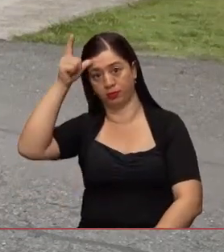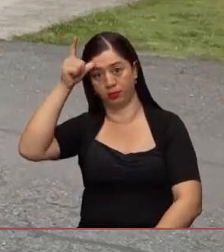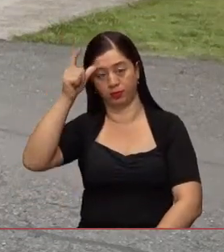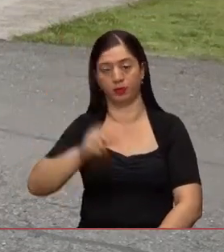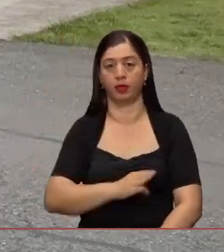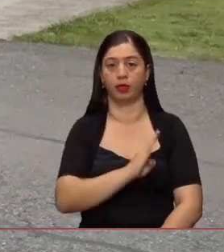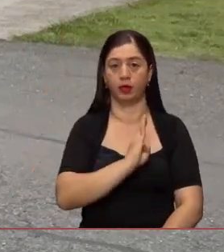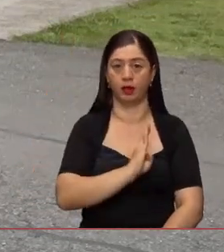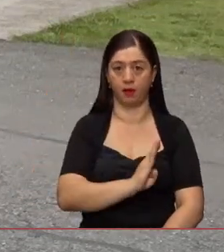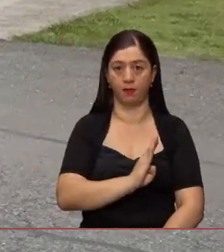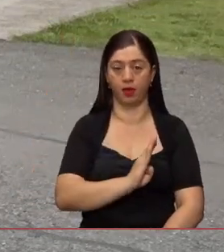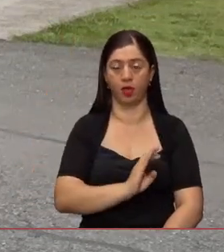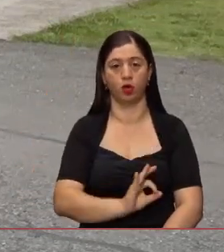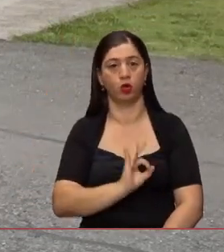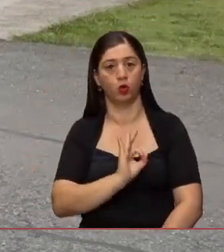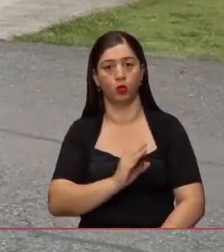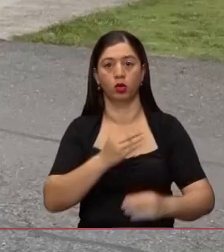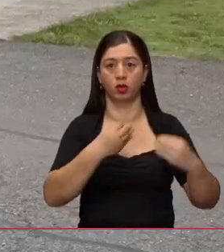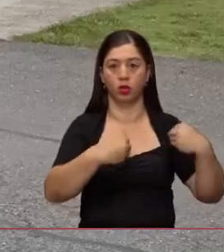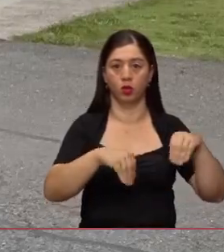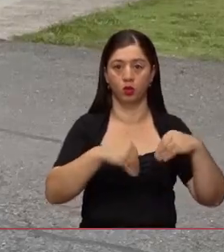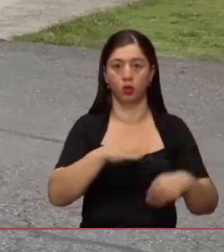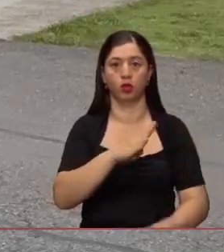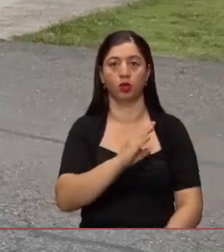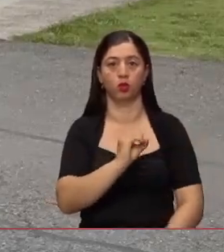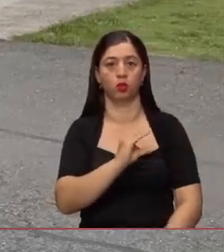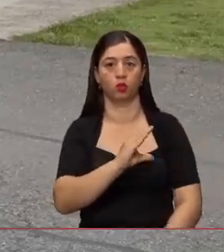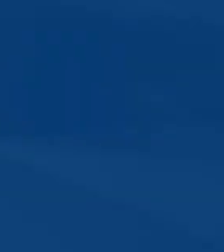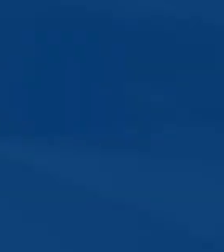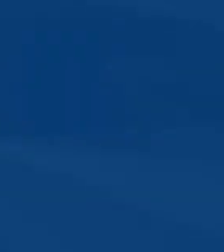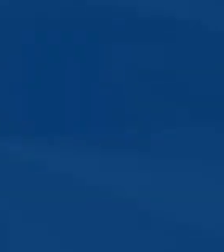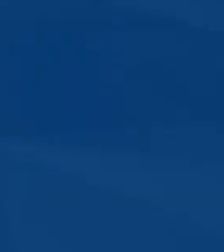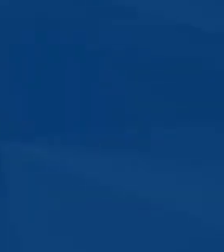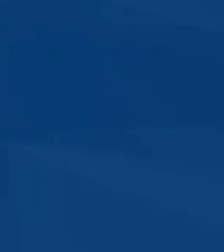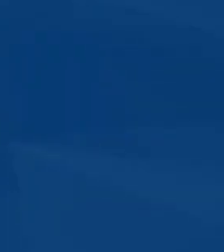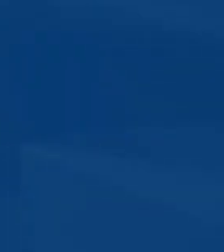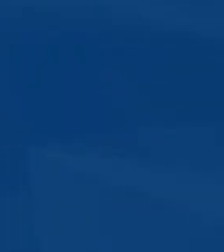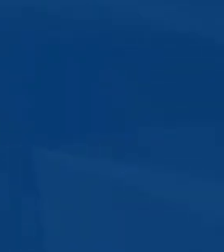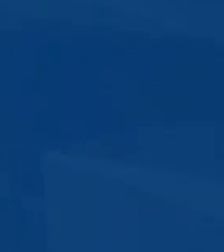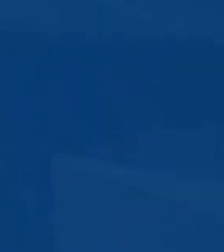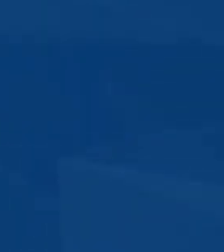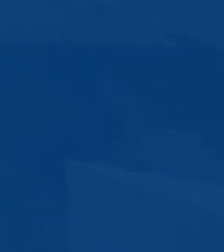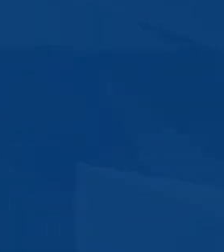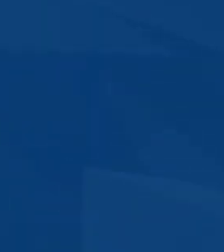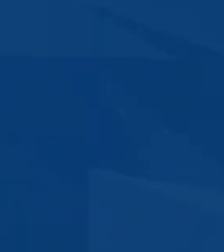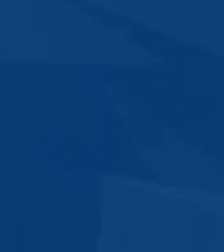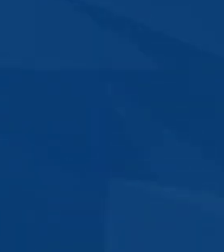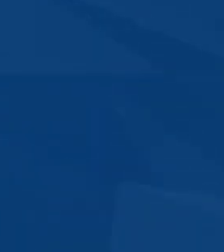buena presentación de Cortuluá y de Boca Juniors de Cali.